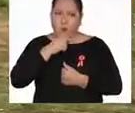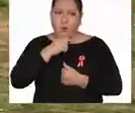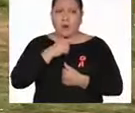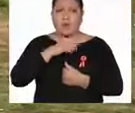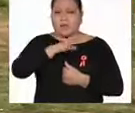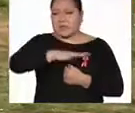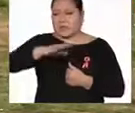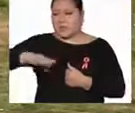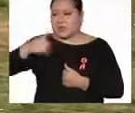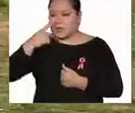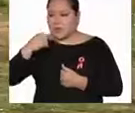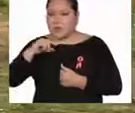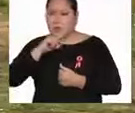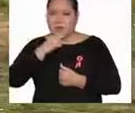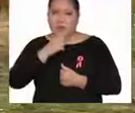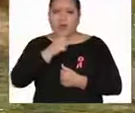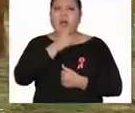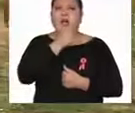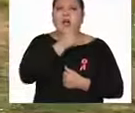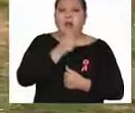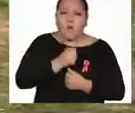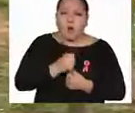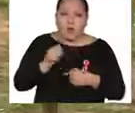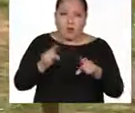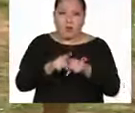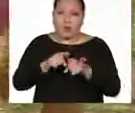Y todos amamos la naturaleza.